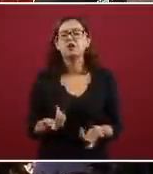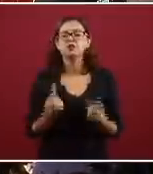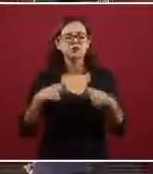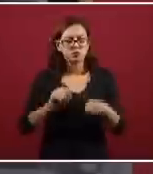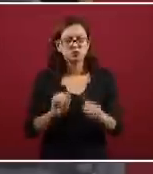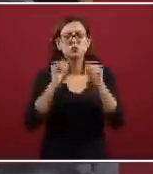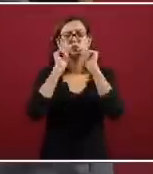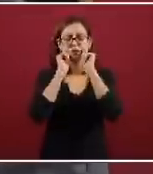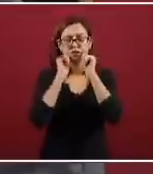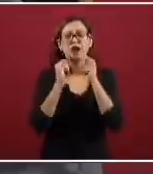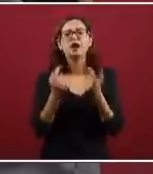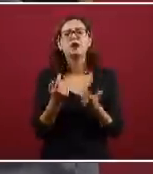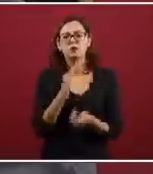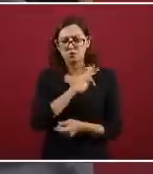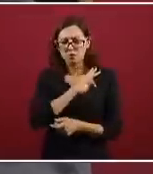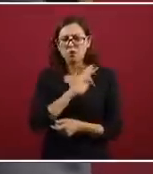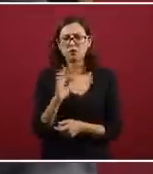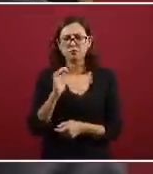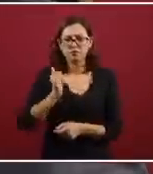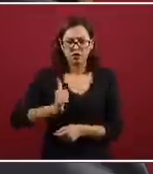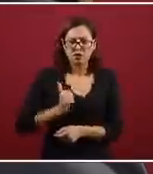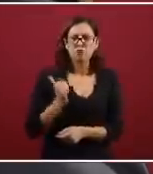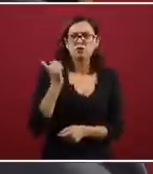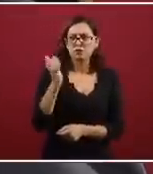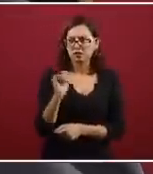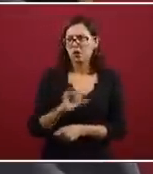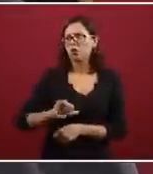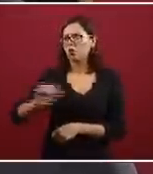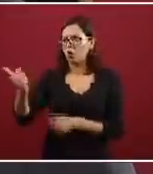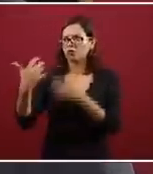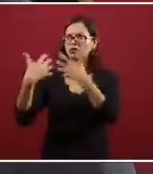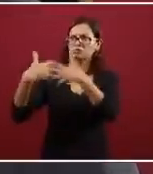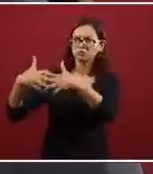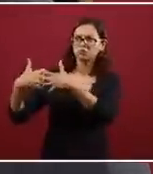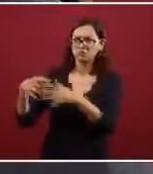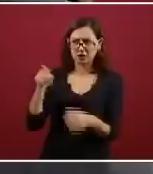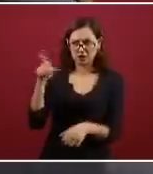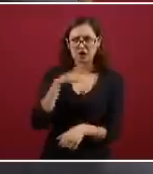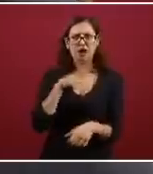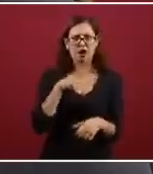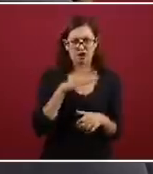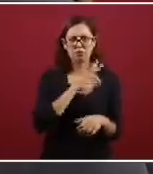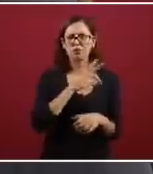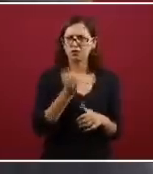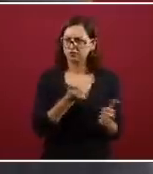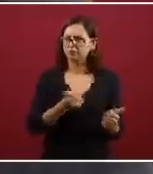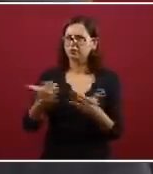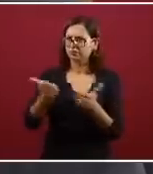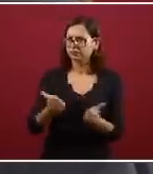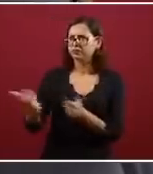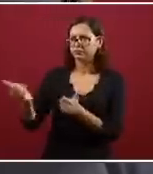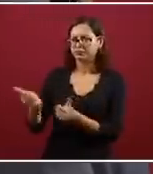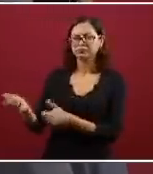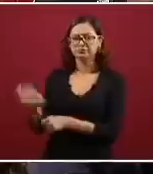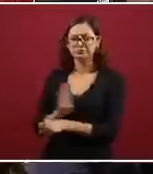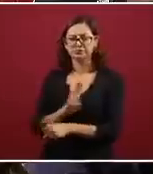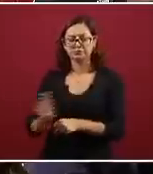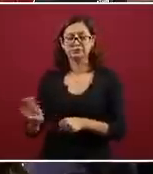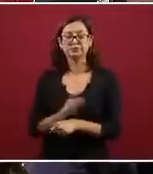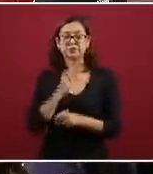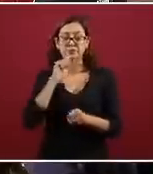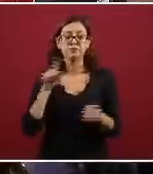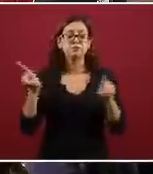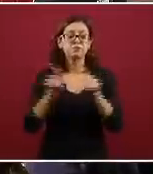atender a un buen número de plantas en el centro del país, lo cual es una ventaja. Al ampliar la duración del contrato por 10